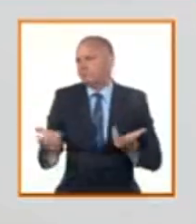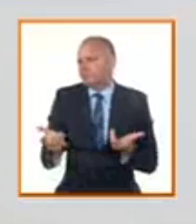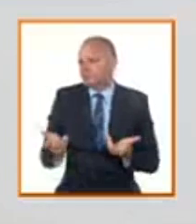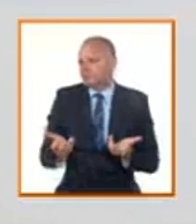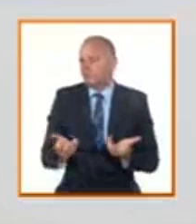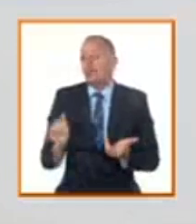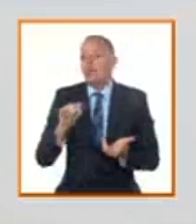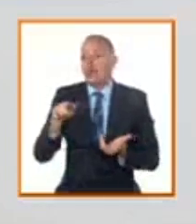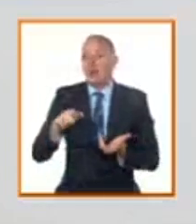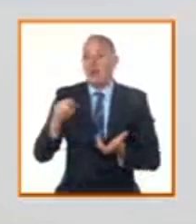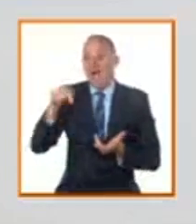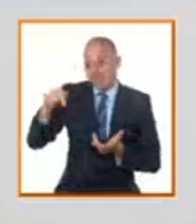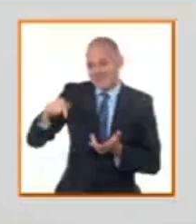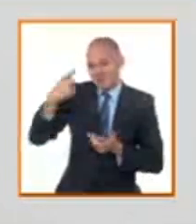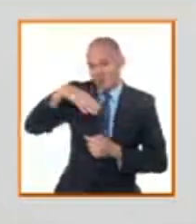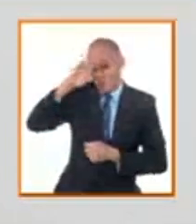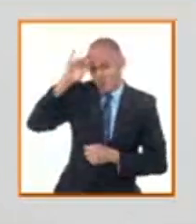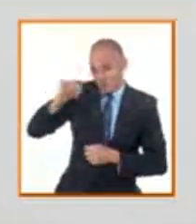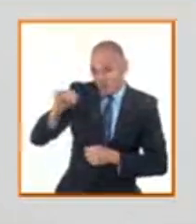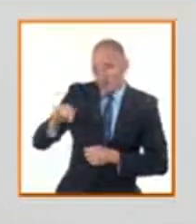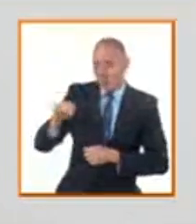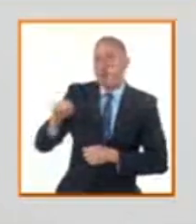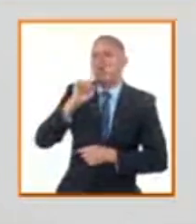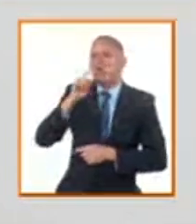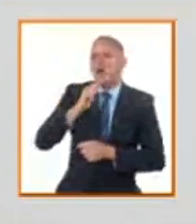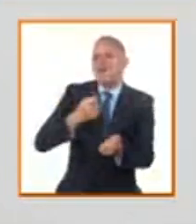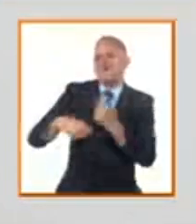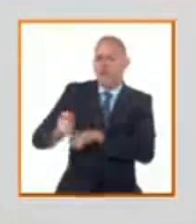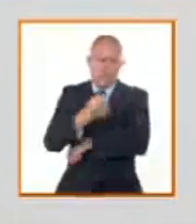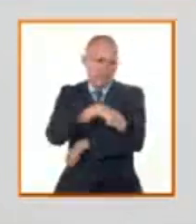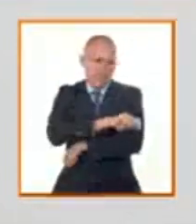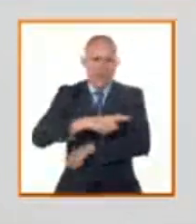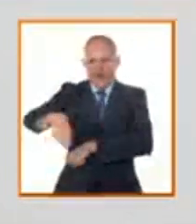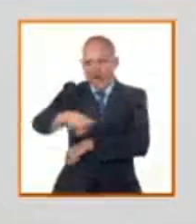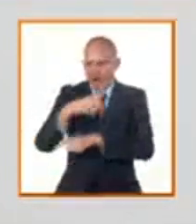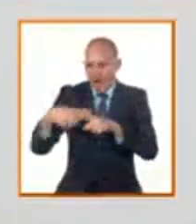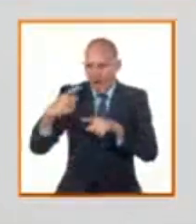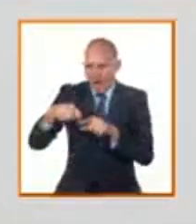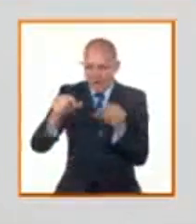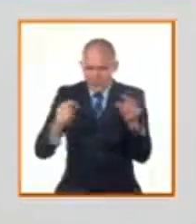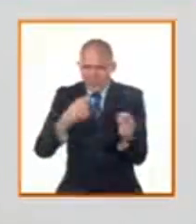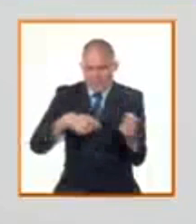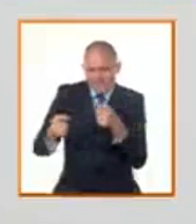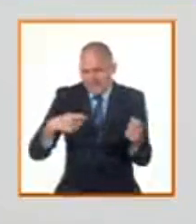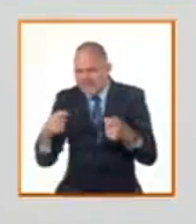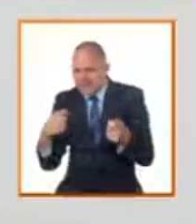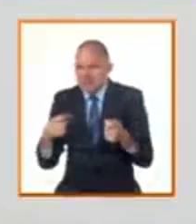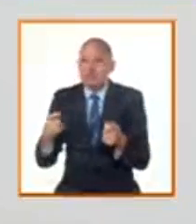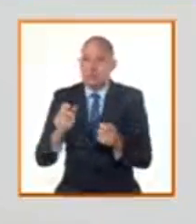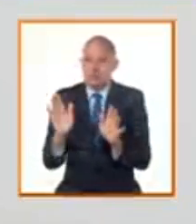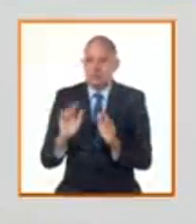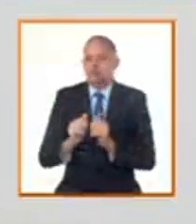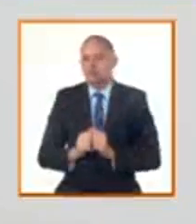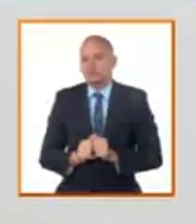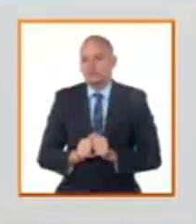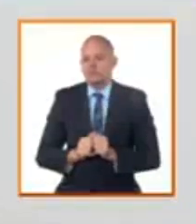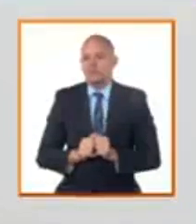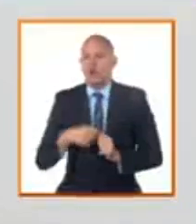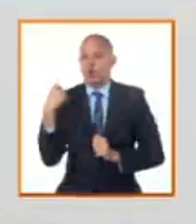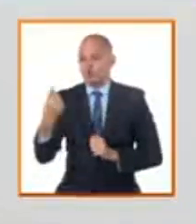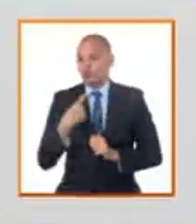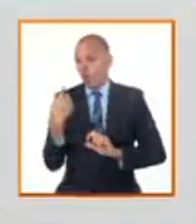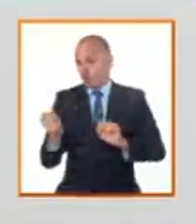mercado interno para el tráfico interno del país. Uno de los elementos, es decir, que le damos mucha fuerza a la